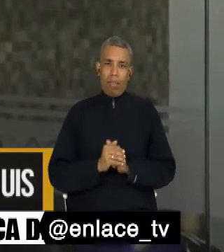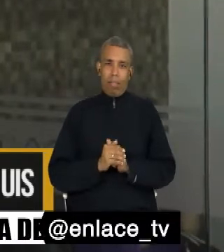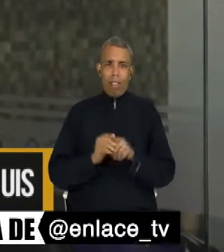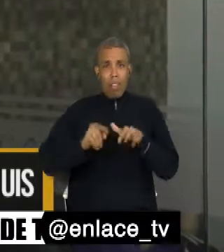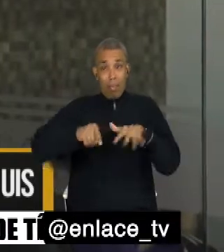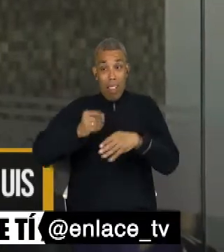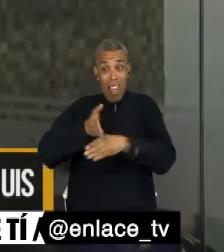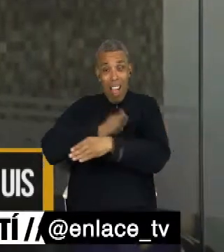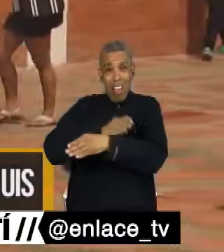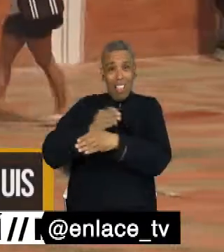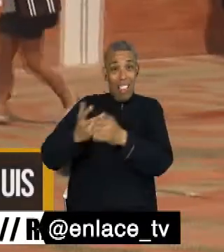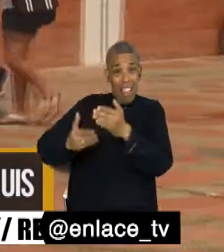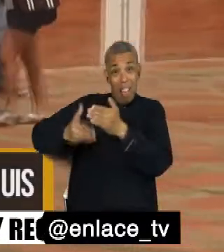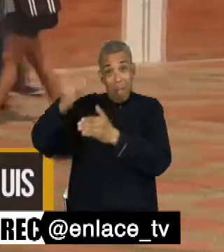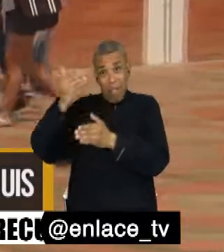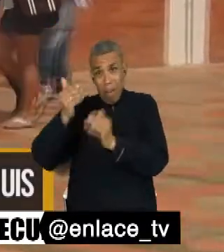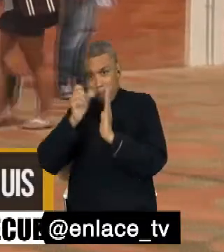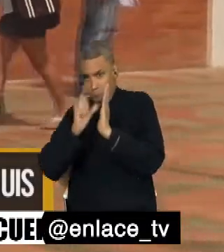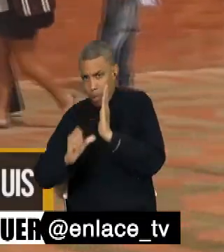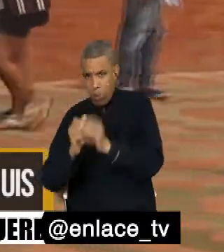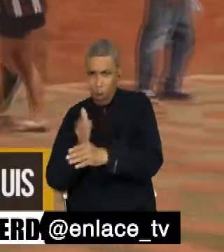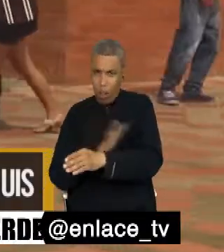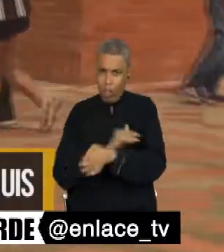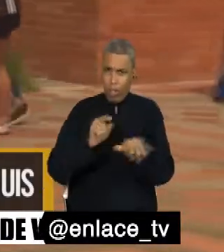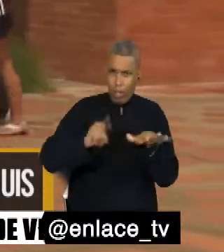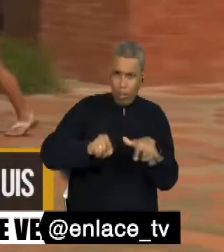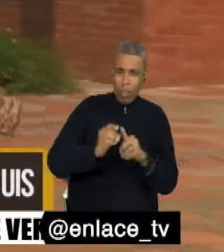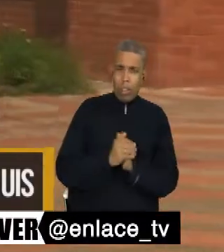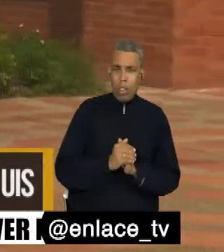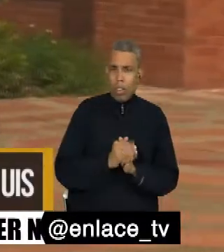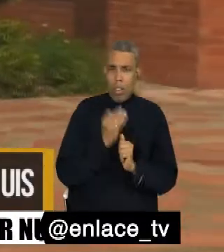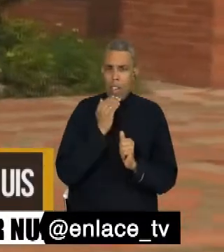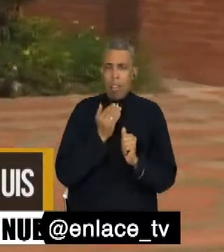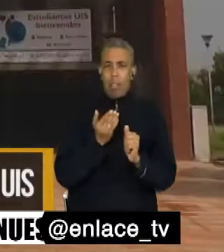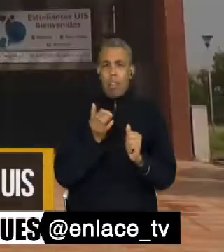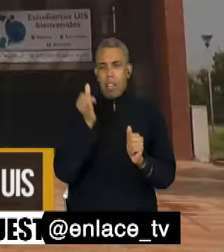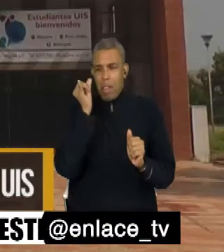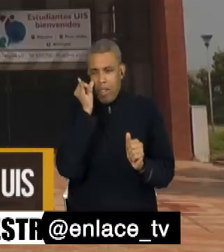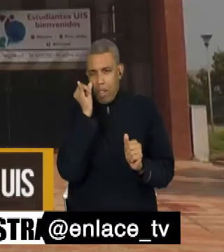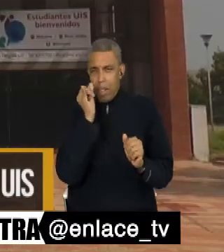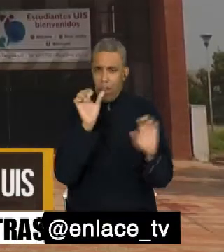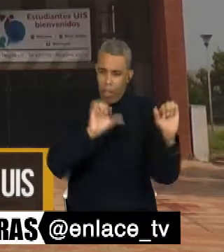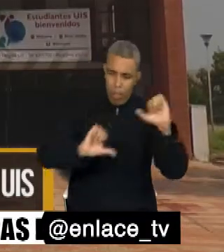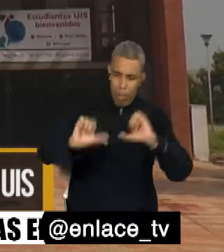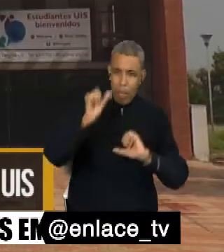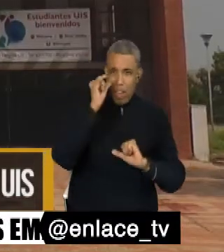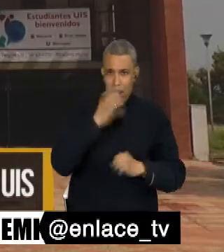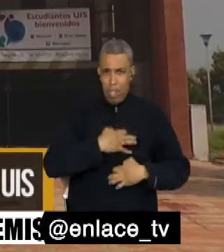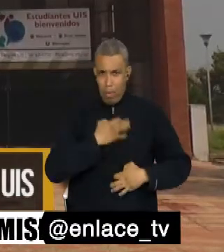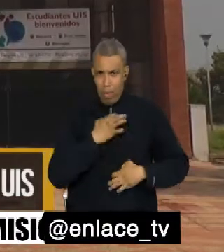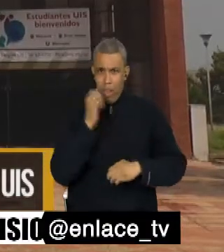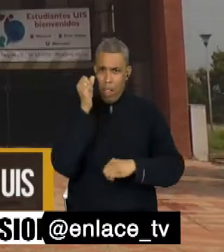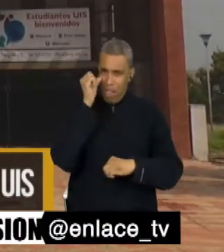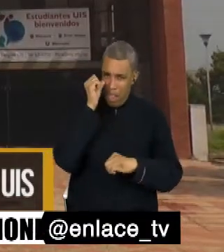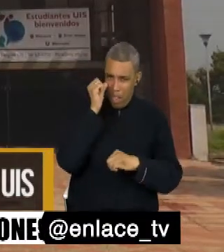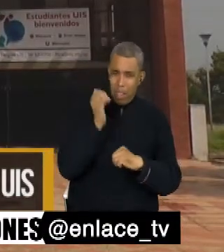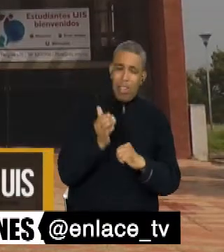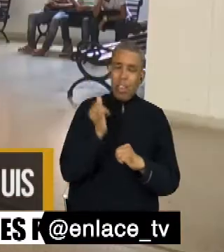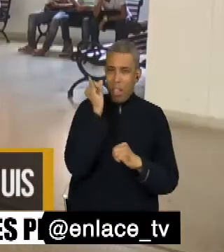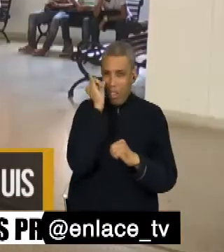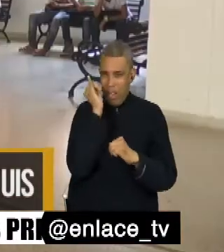de pregrado, que como ya les comentaba, es ingeniería química, ingeniería civil, ingeniería petróleos, ingeniería eléctrica, ingeniería